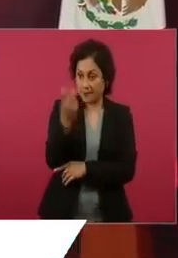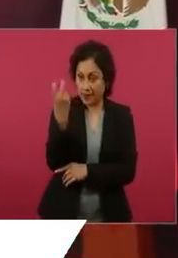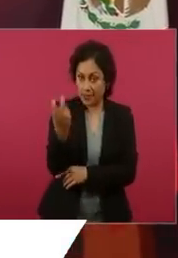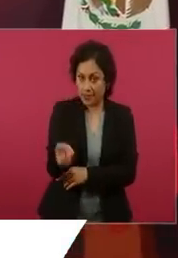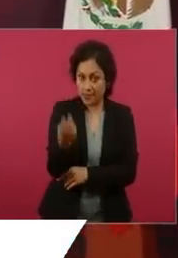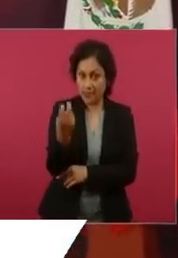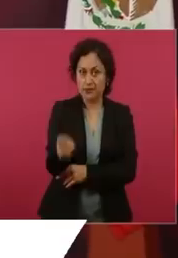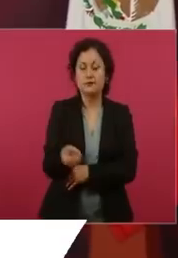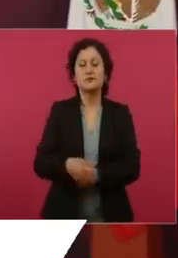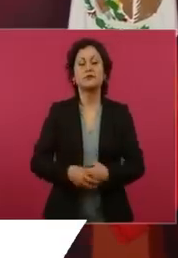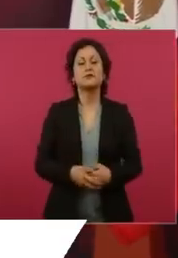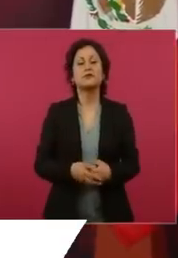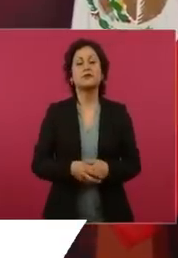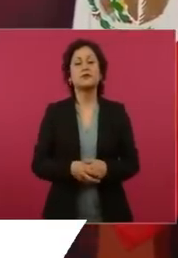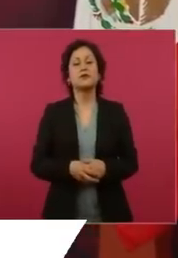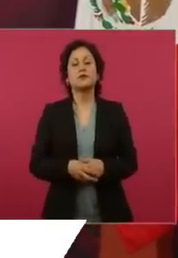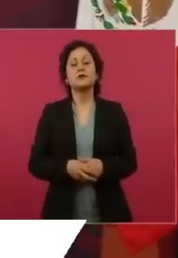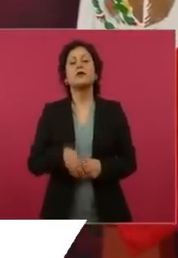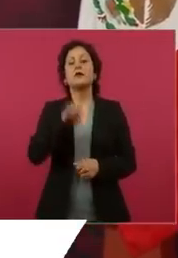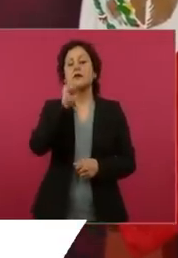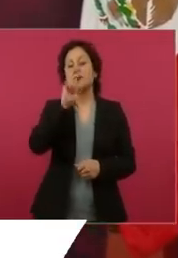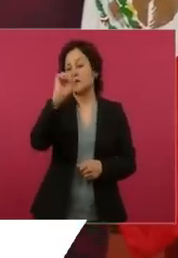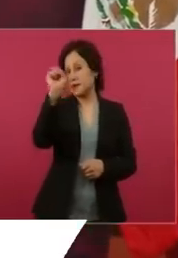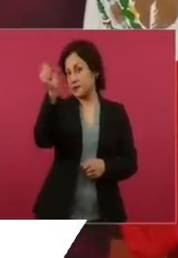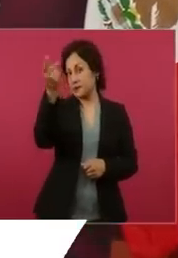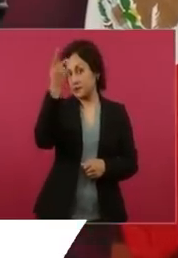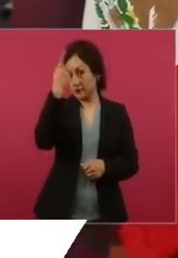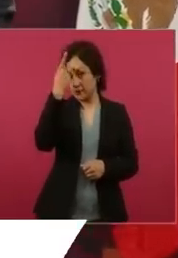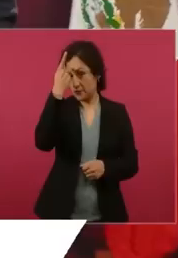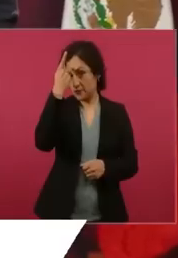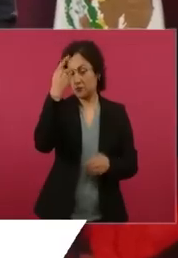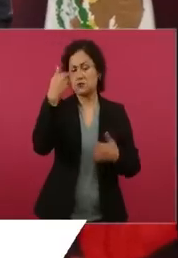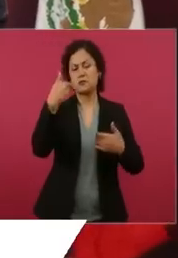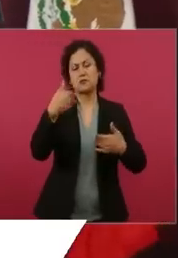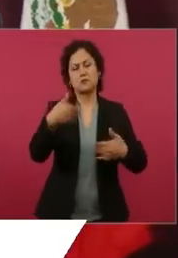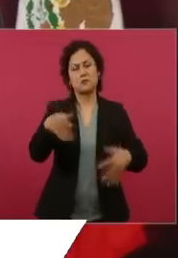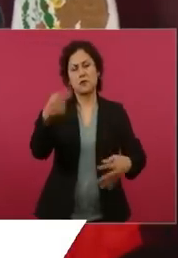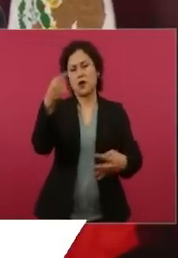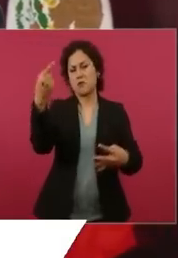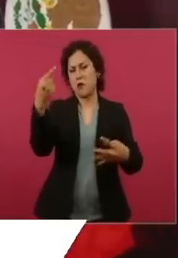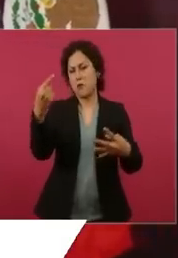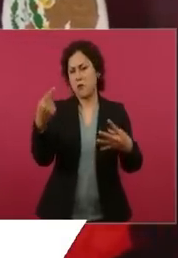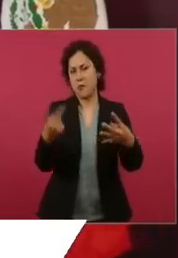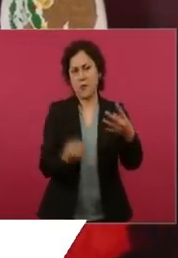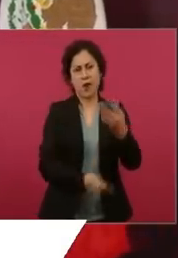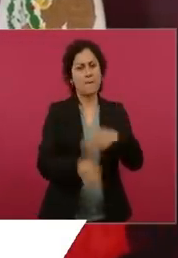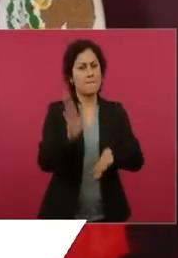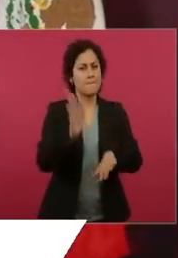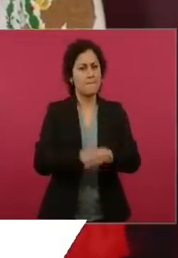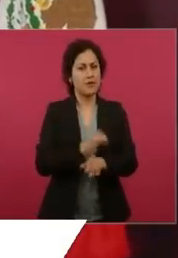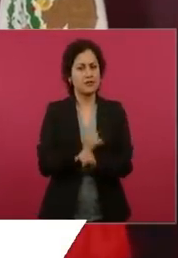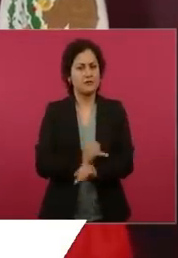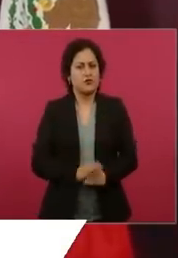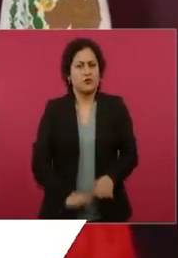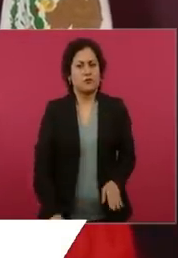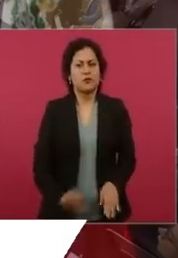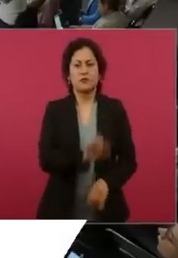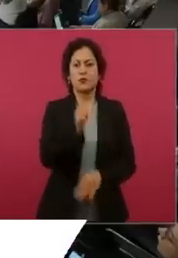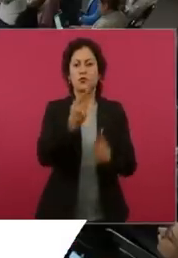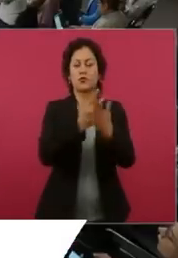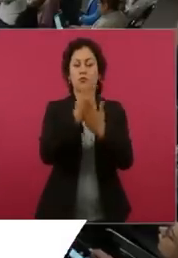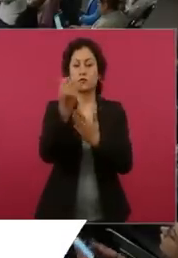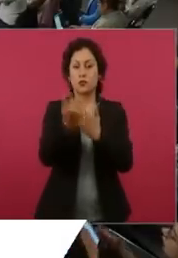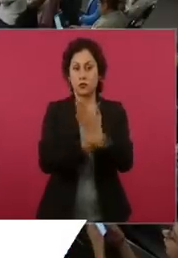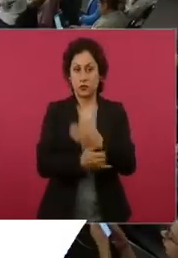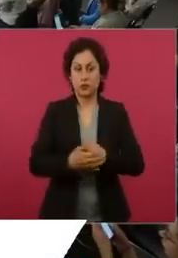en esta conferencia de prensa matutina también se refirió a la nueva composición política va cambiando el sistema político mexicano